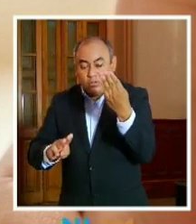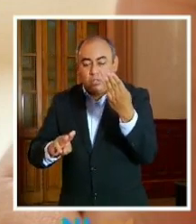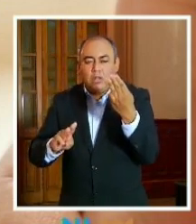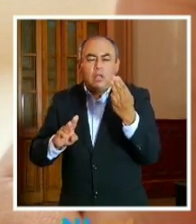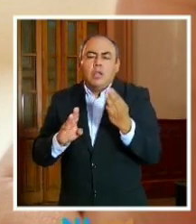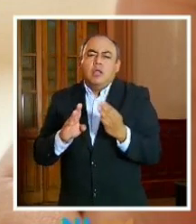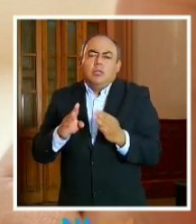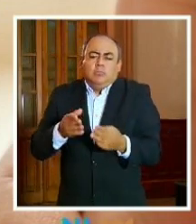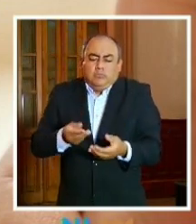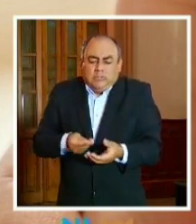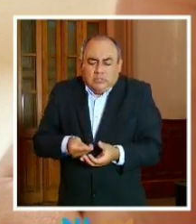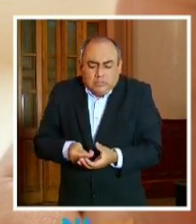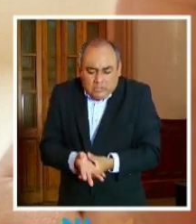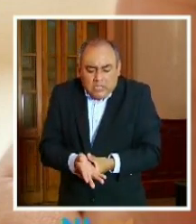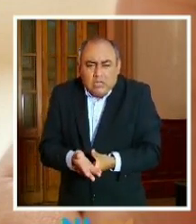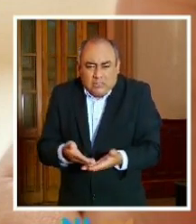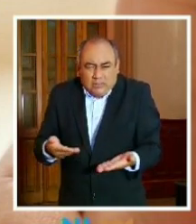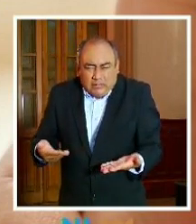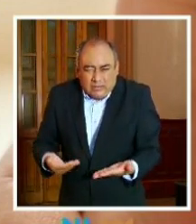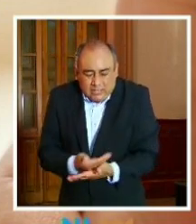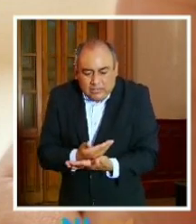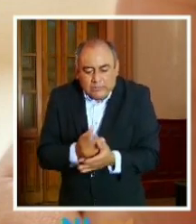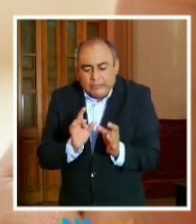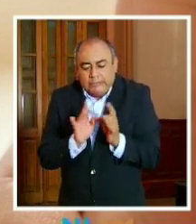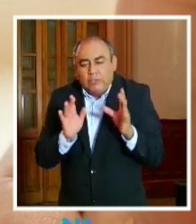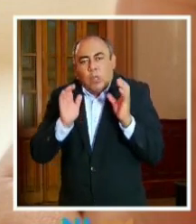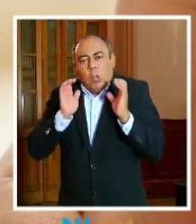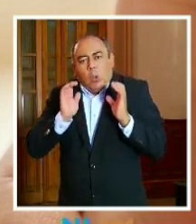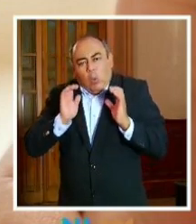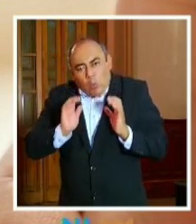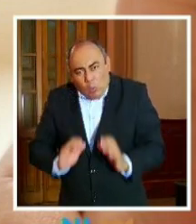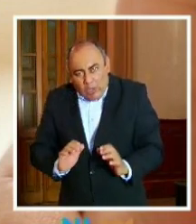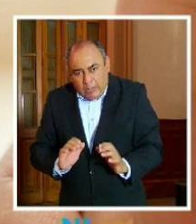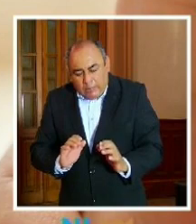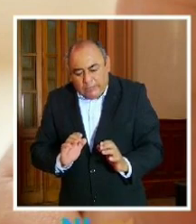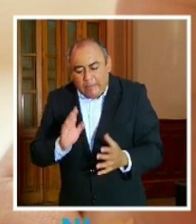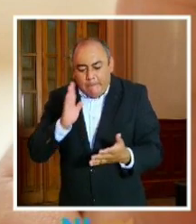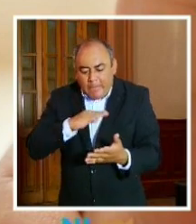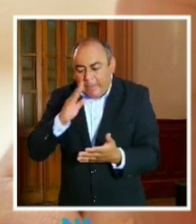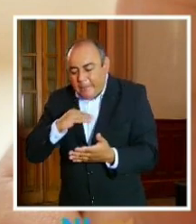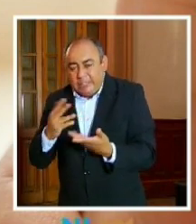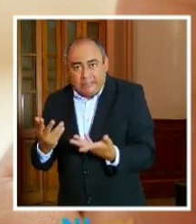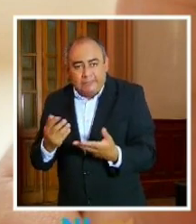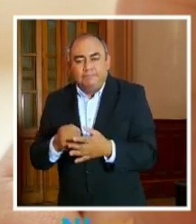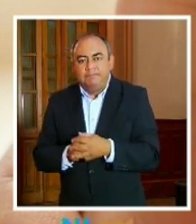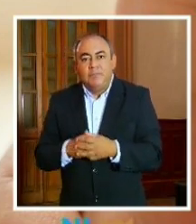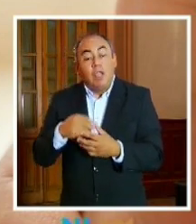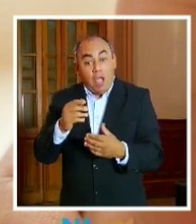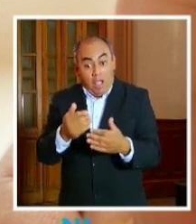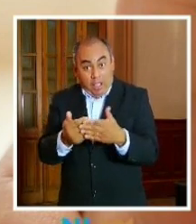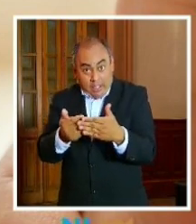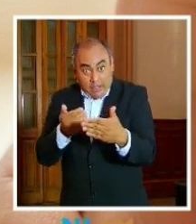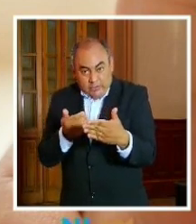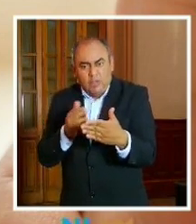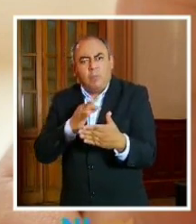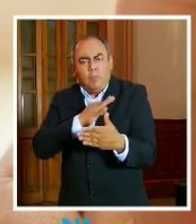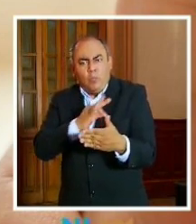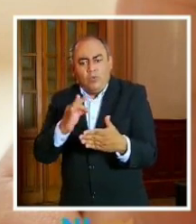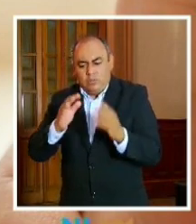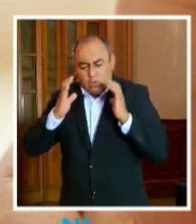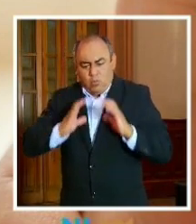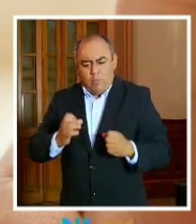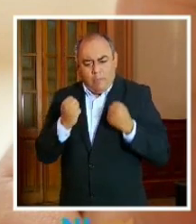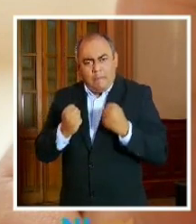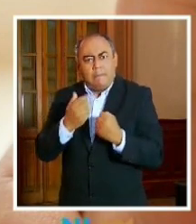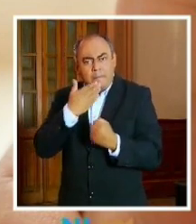Nacimiento. Muchos de los defectos al nacimiento pueden resolverse o evitar complicaciones